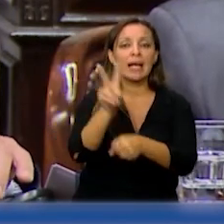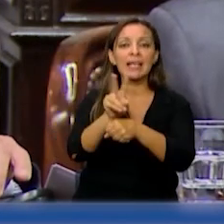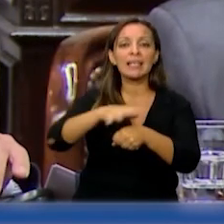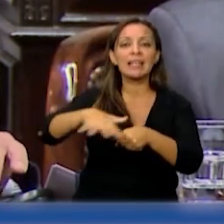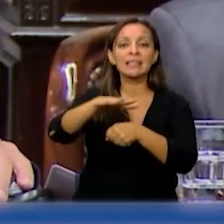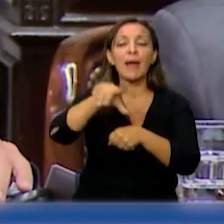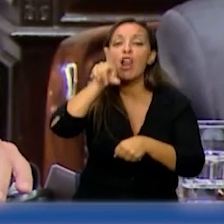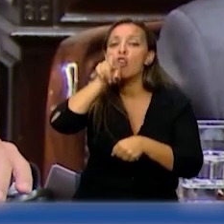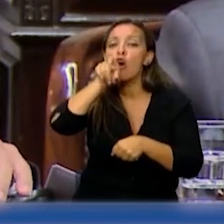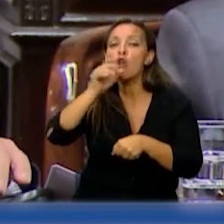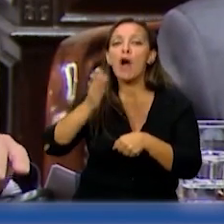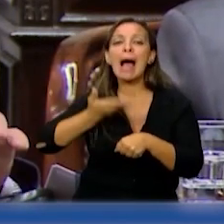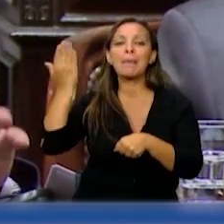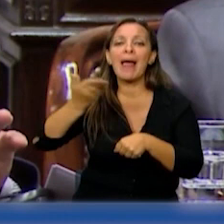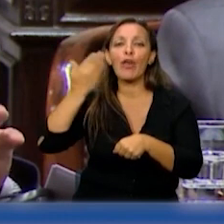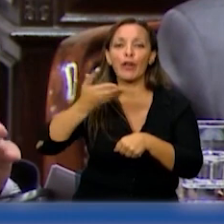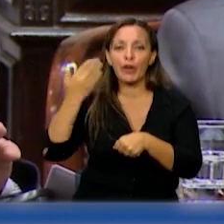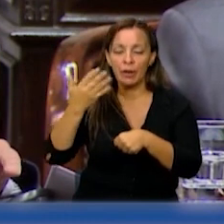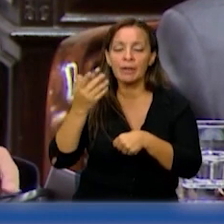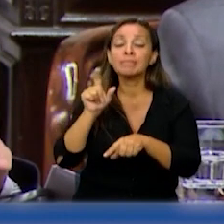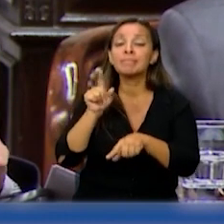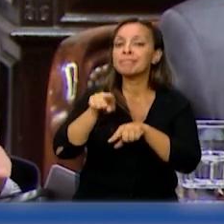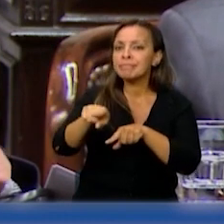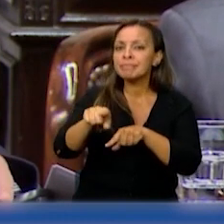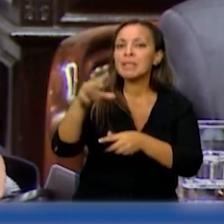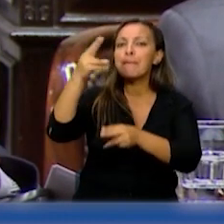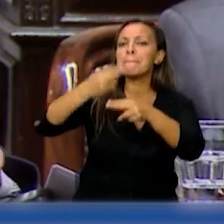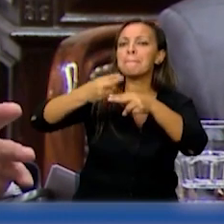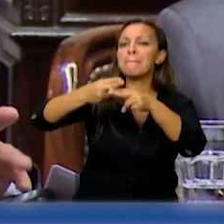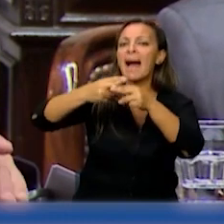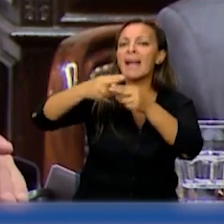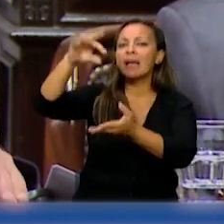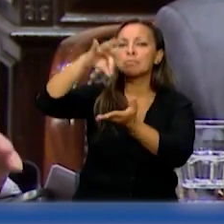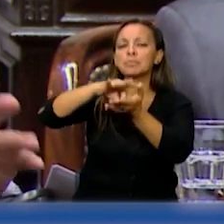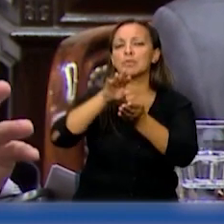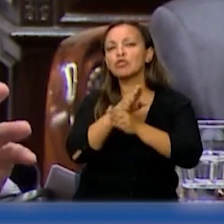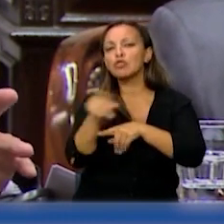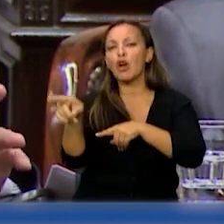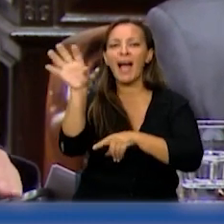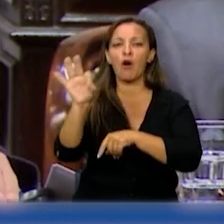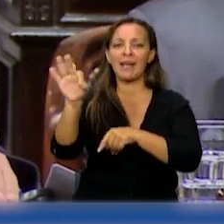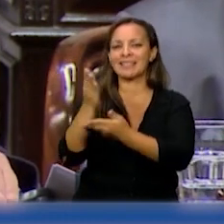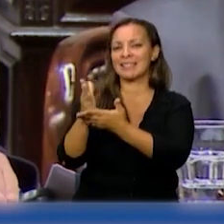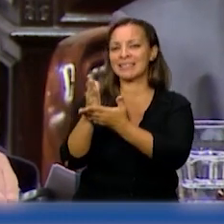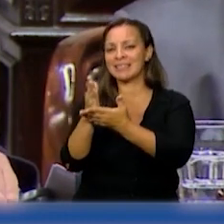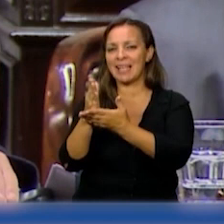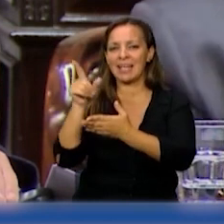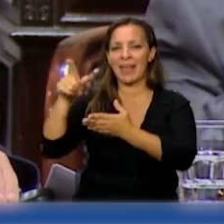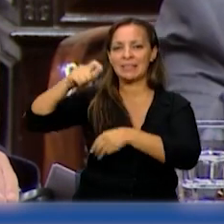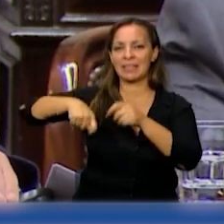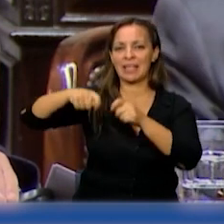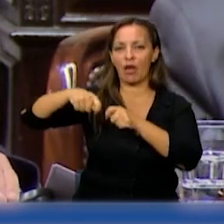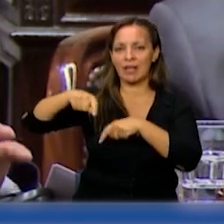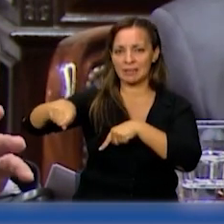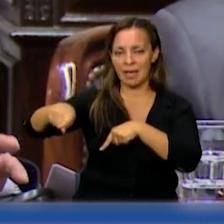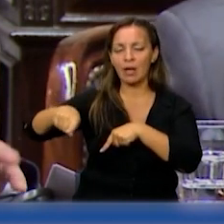Parque del Loro Hablador, un parque situado en el confín oeste, lindando con la provincia de Santiago del